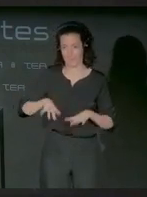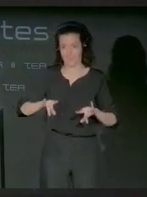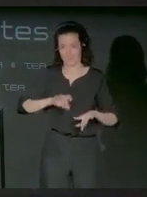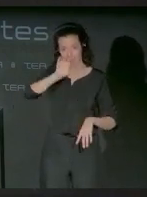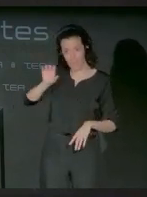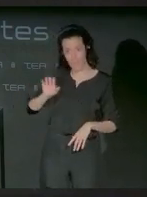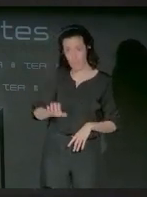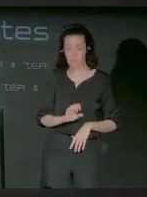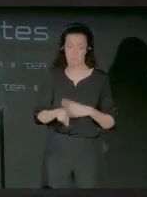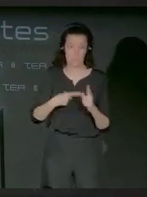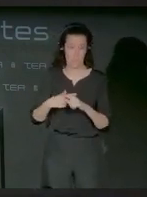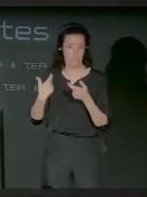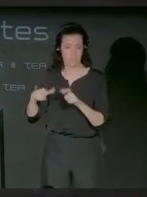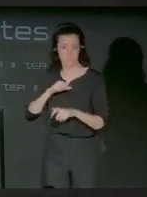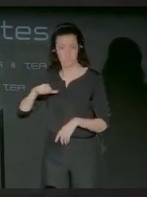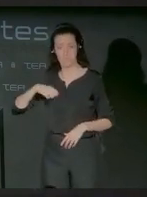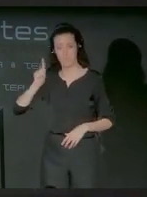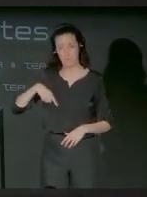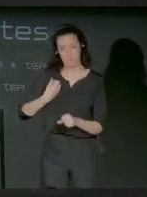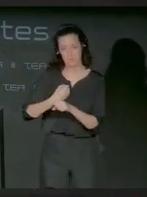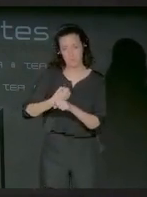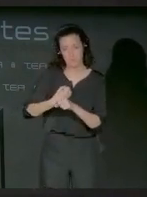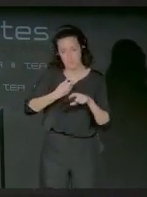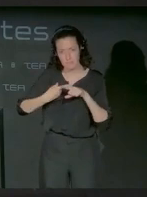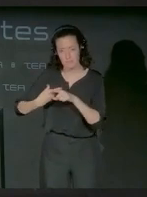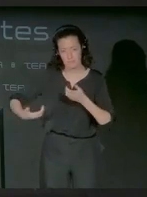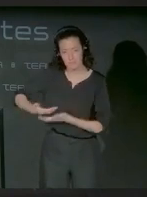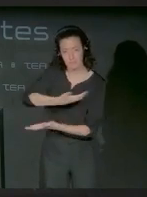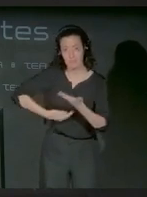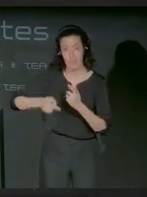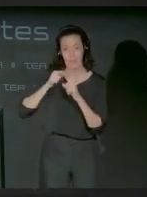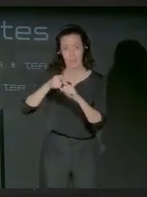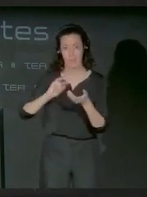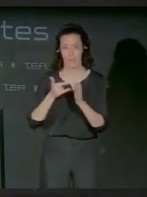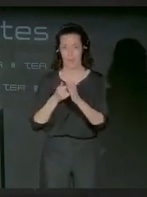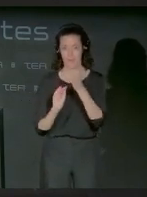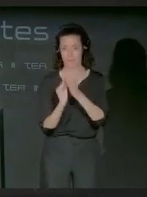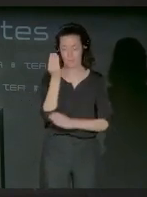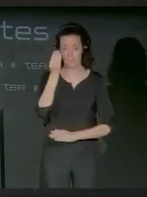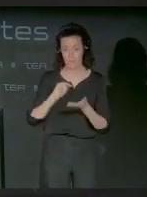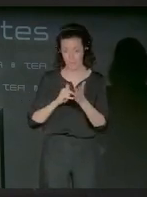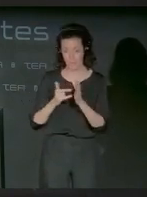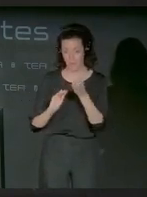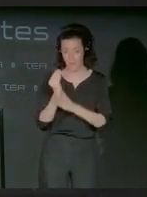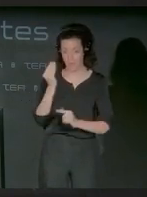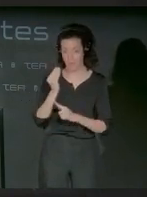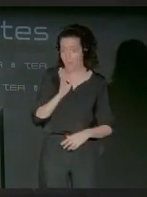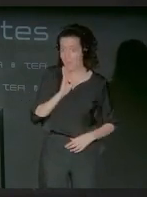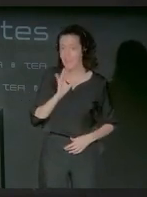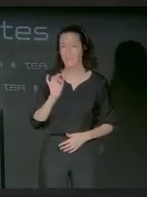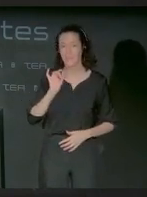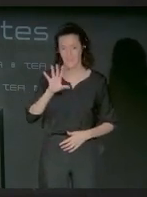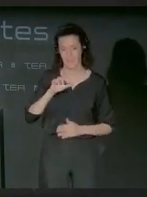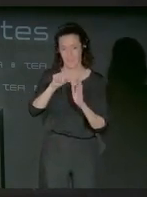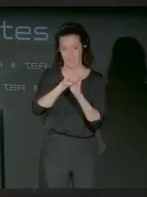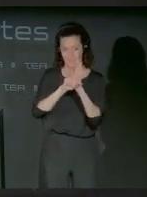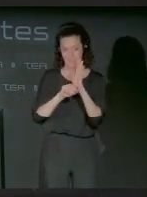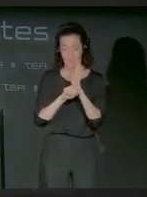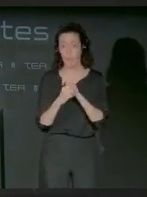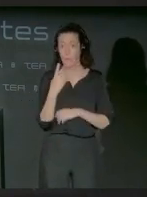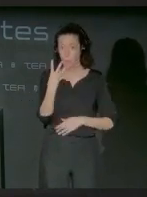sector privado en la encuesta la marcha de este plan que cuenta con 15 medidas agrupadas en cuatro